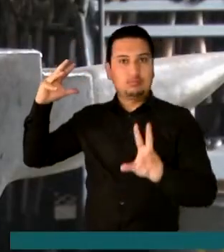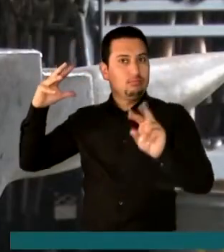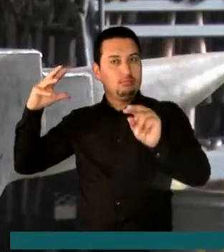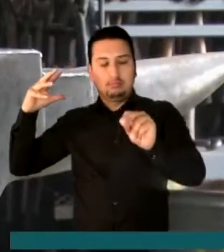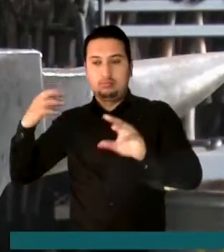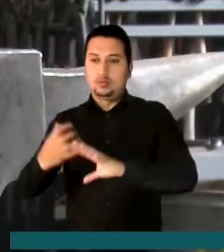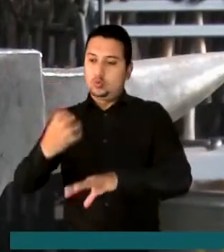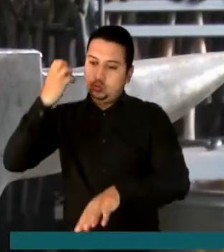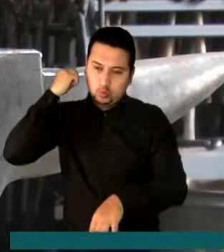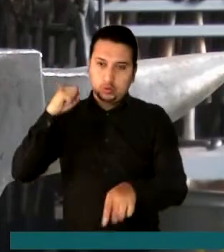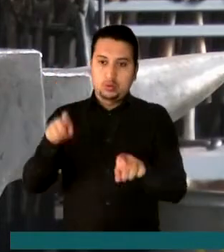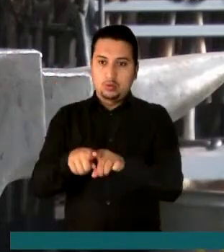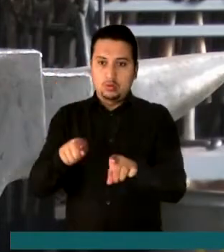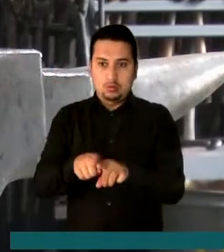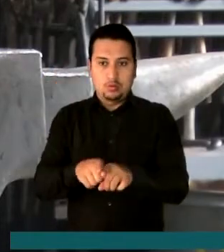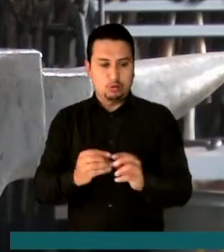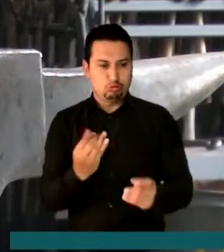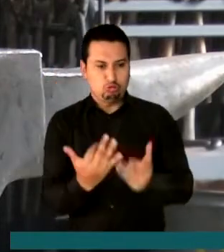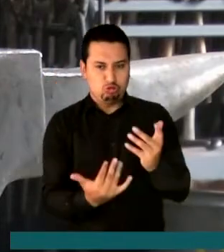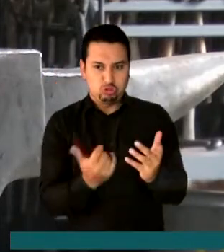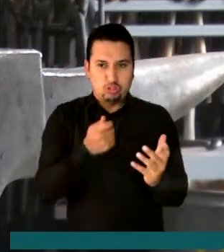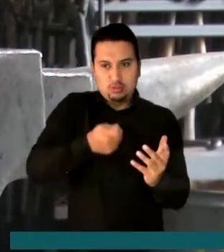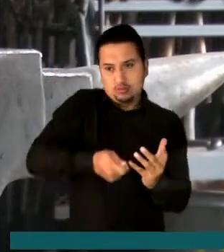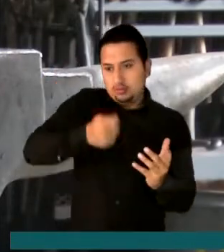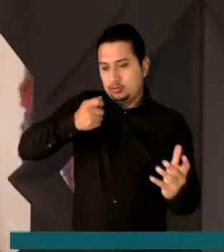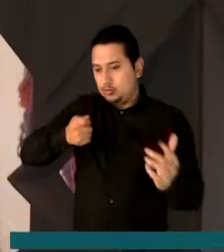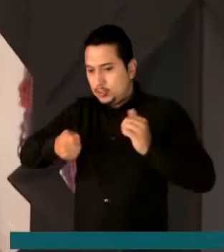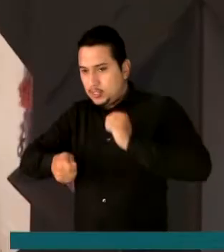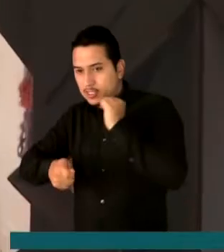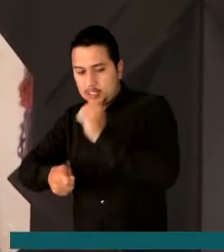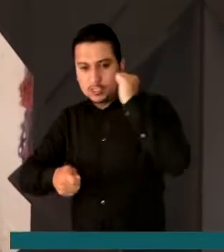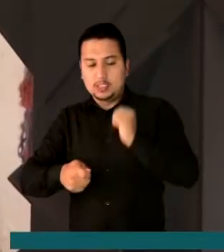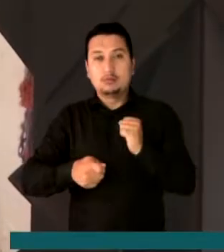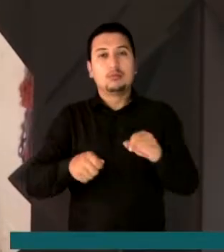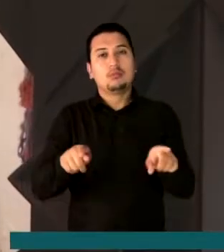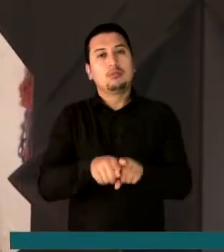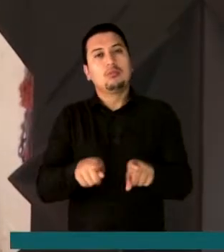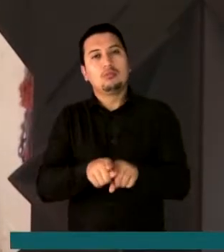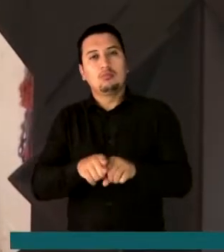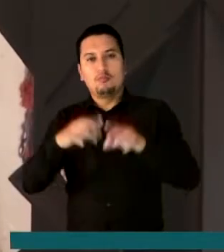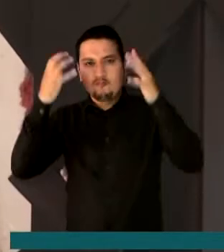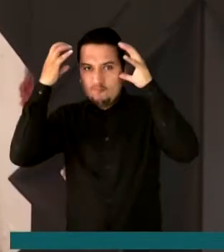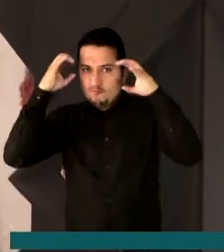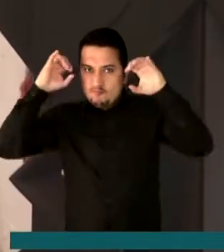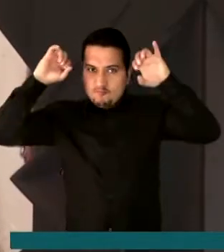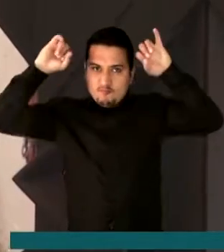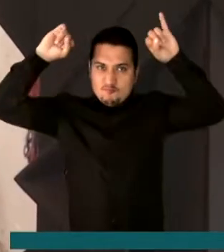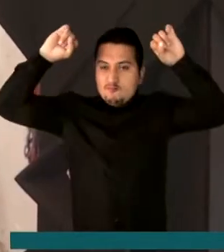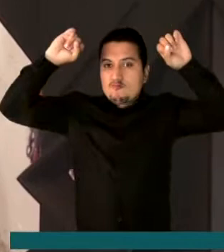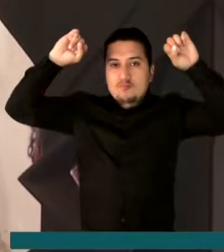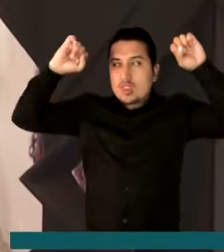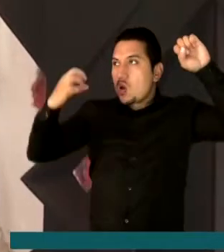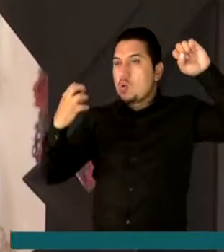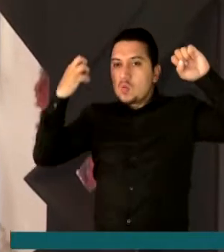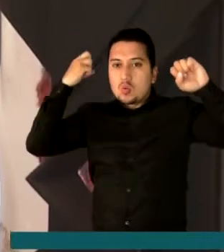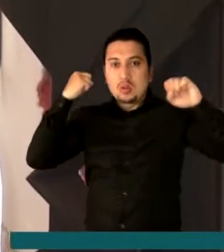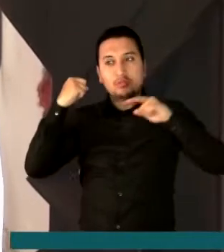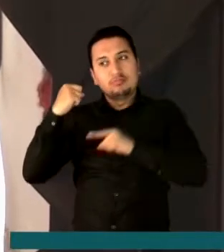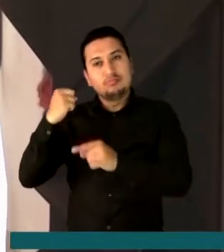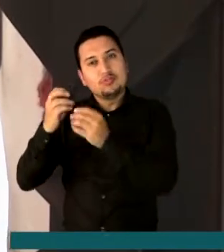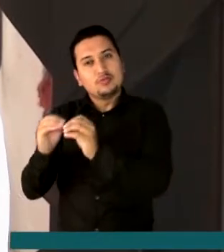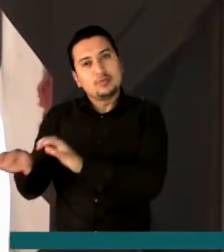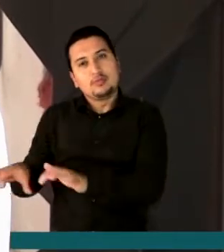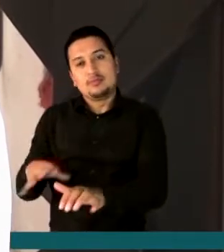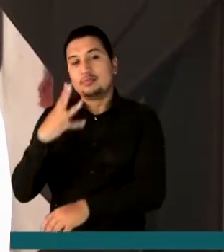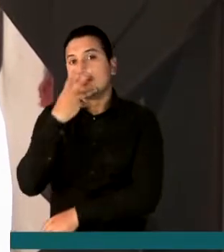ni luz eléctrica porque todo se hace con el esfuerzo de las manos. Es volver como a la época de los vikingos. Es